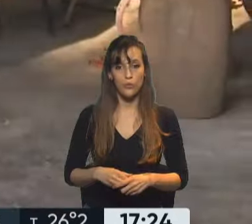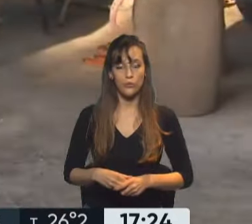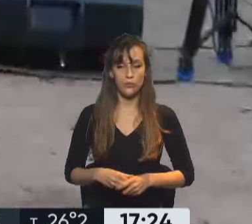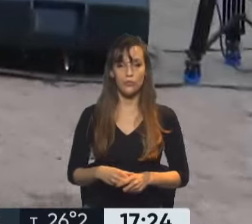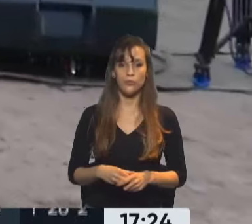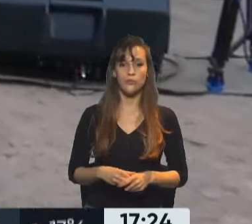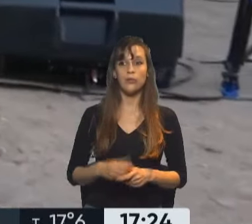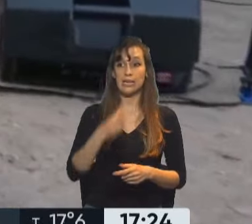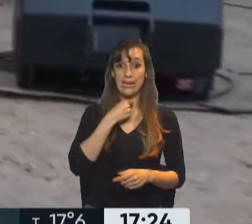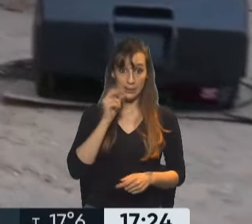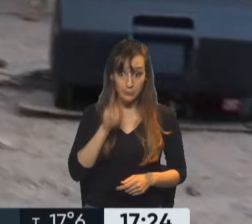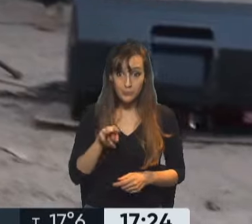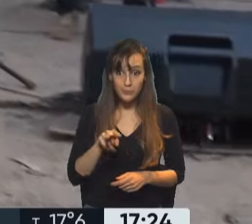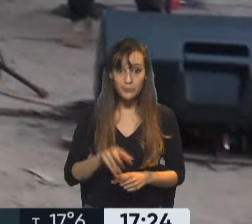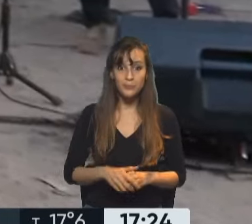¿Quieres mirarlo? No.